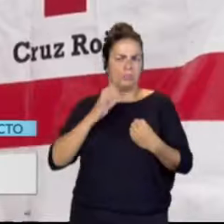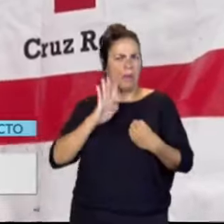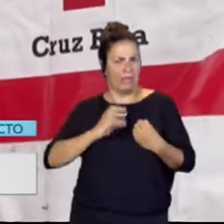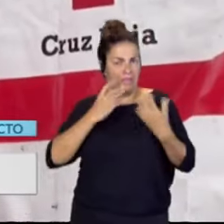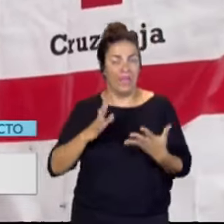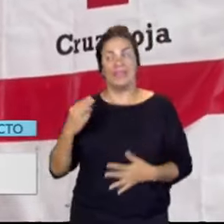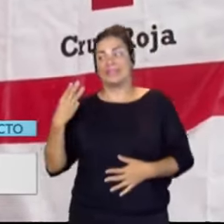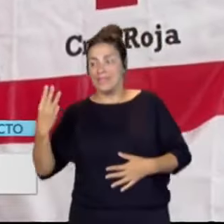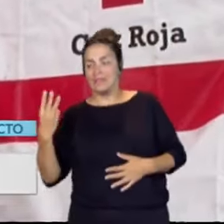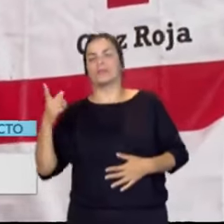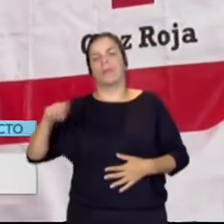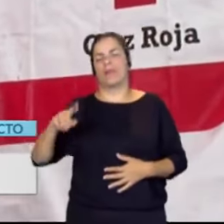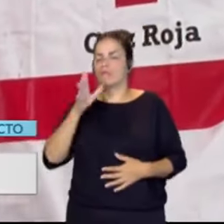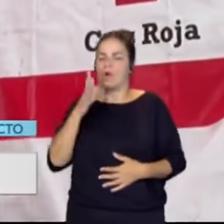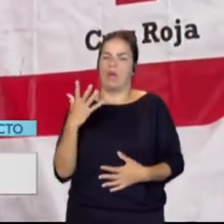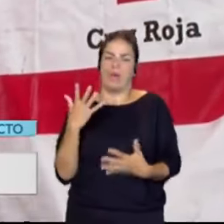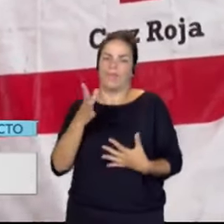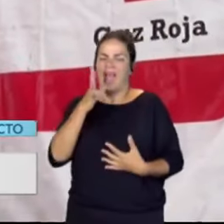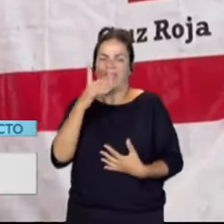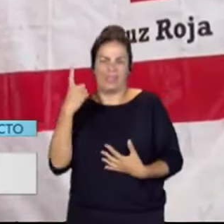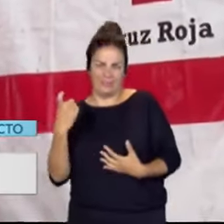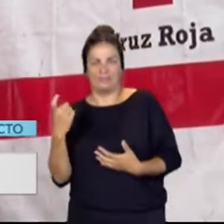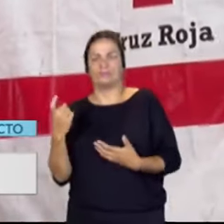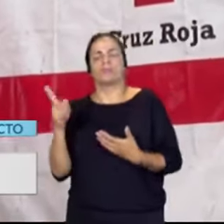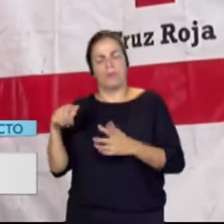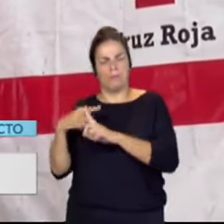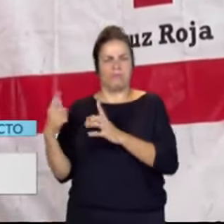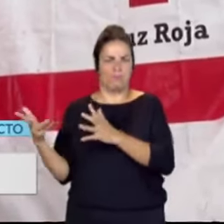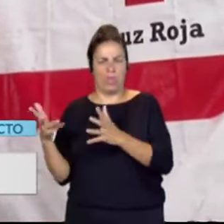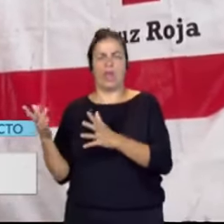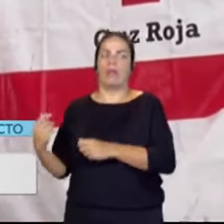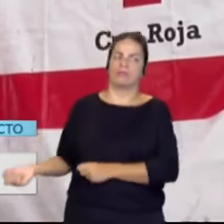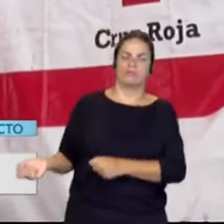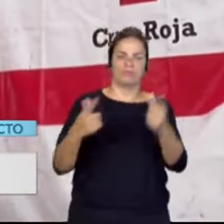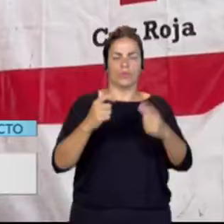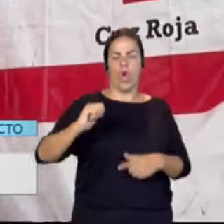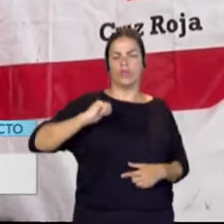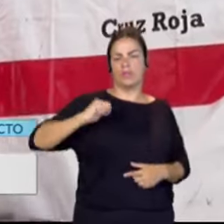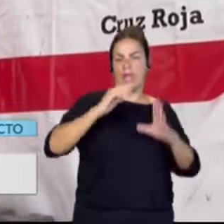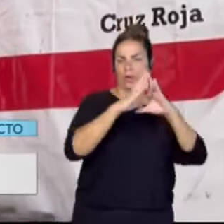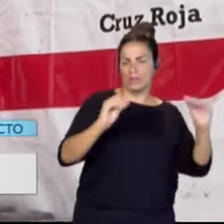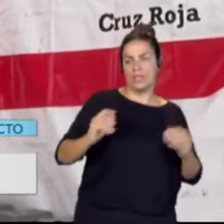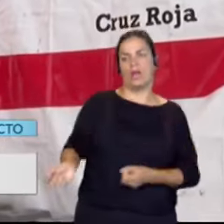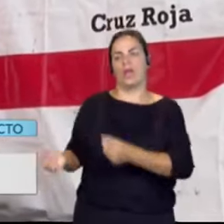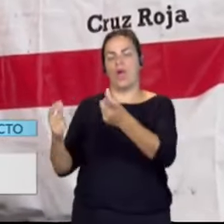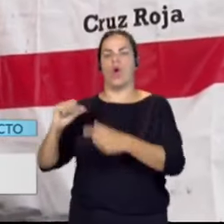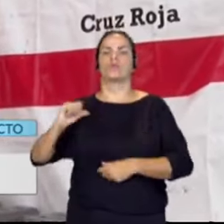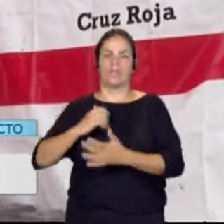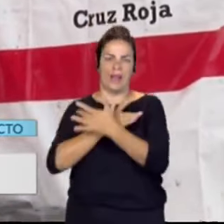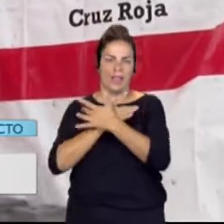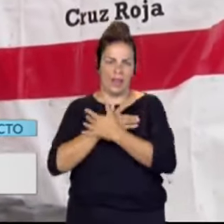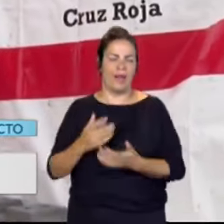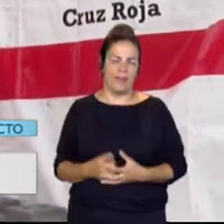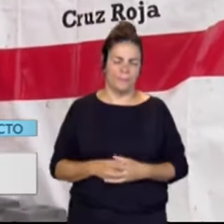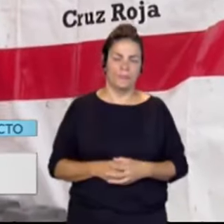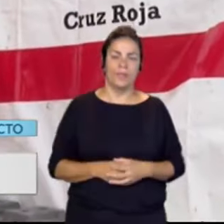personas más, una deshidratación moderada también para valoración, que se han trasladado a los hospitales universitarios, el Hospital de la Candelaria. ¿Creen que